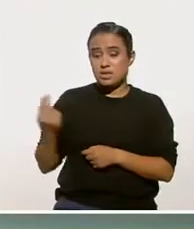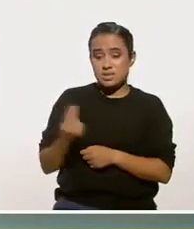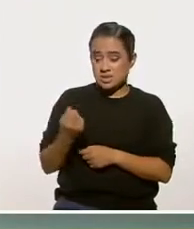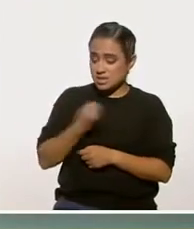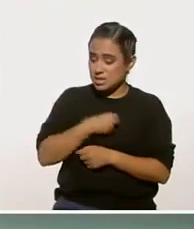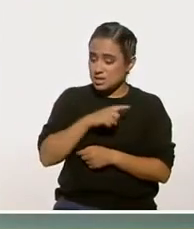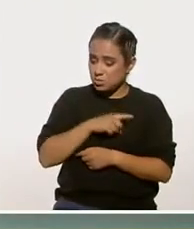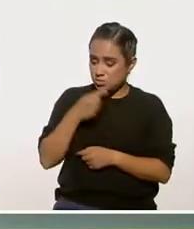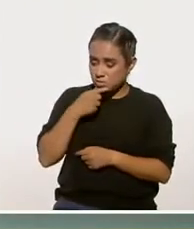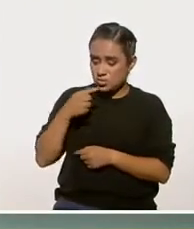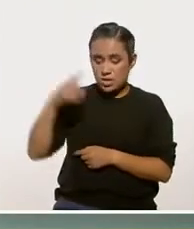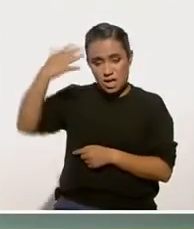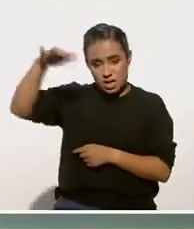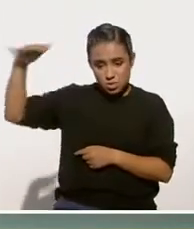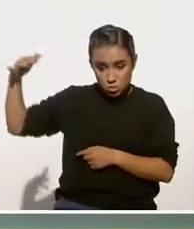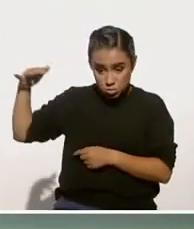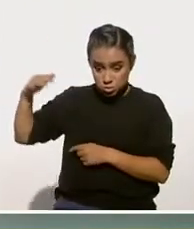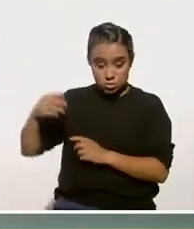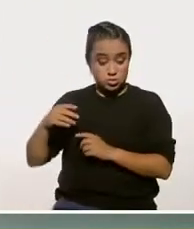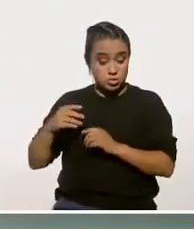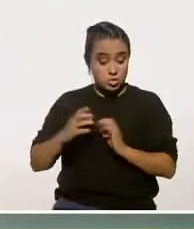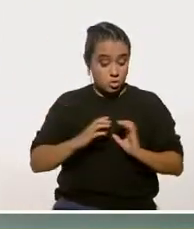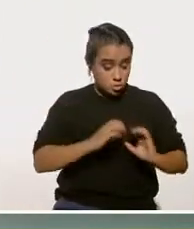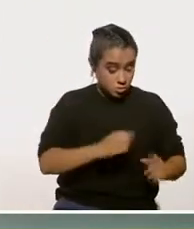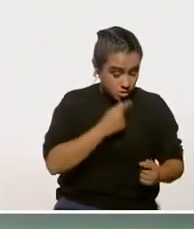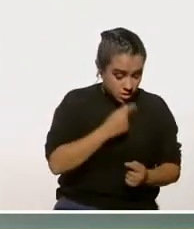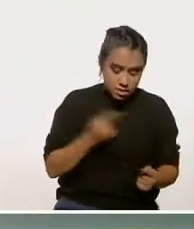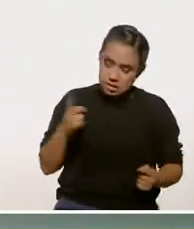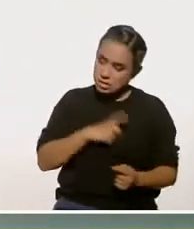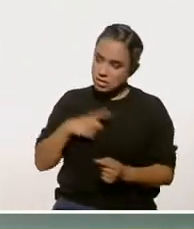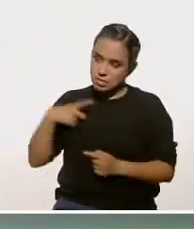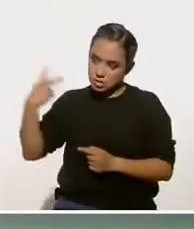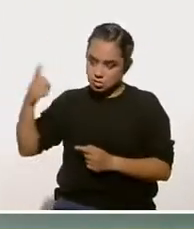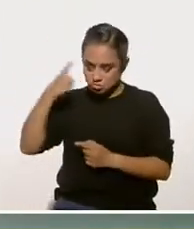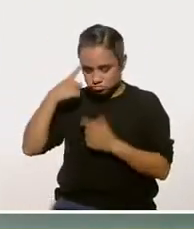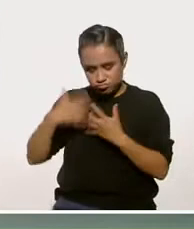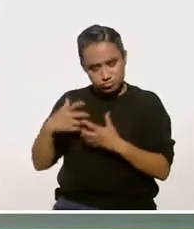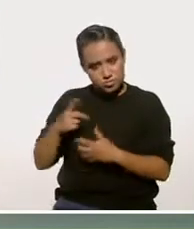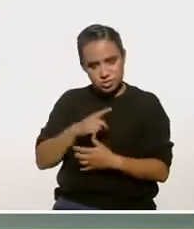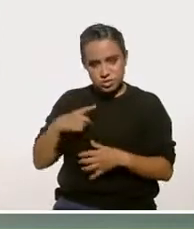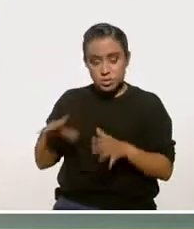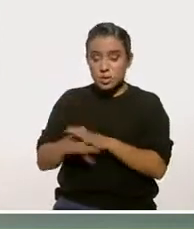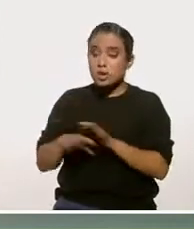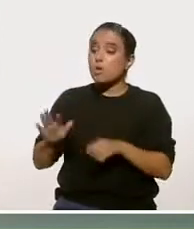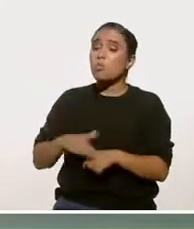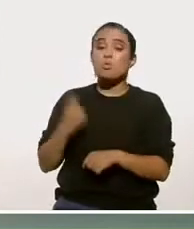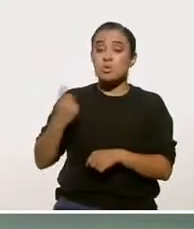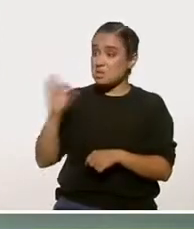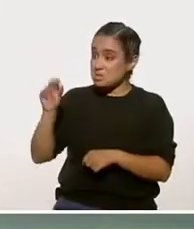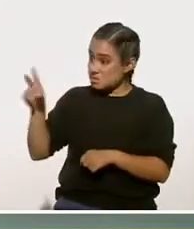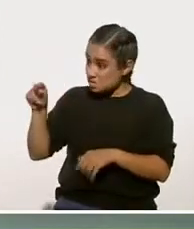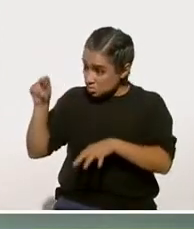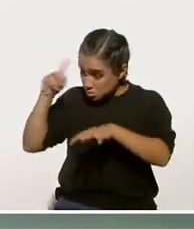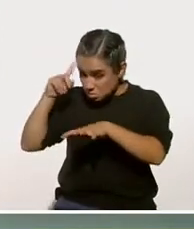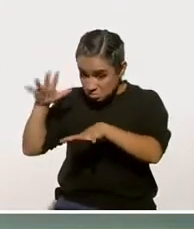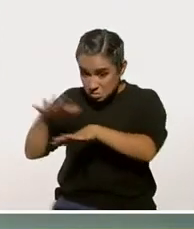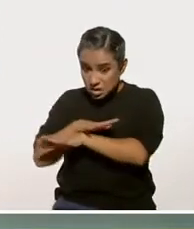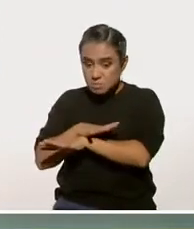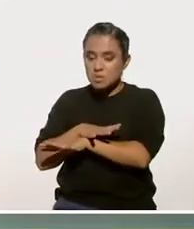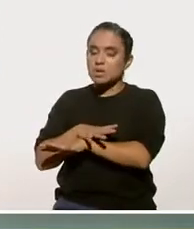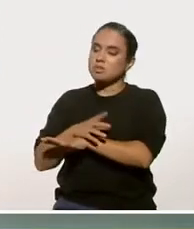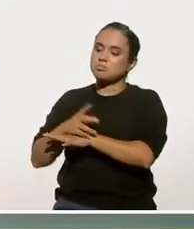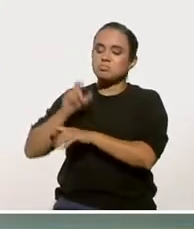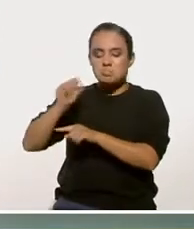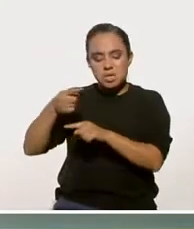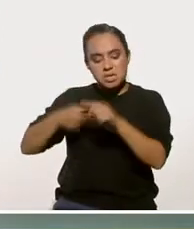salud mental de los adultos que cuidan a niños y niñas. De otra forma, seguimos en el mismo círculo. Importante atender a los adultos.